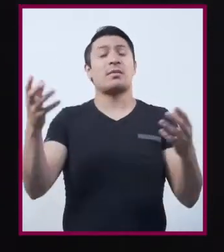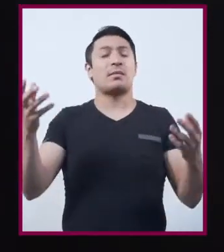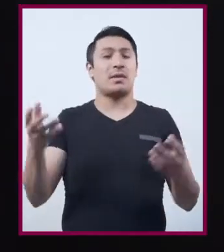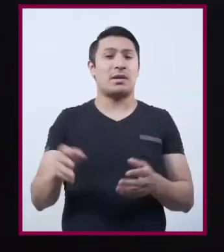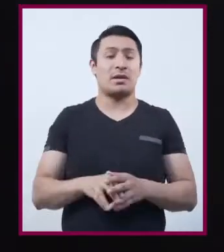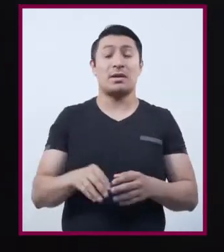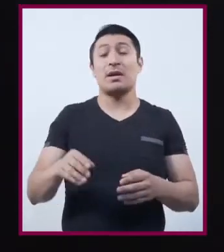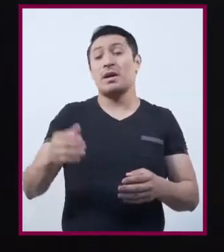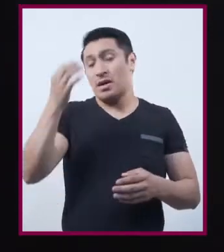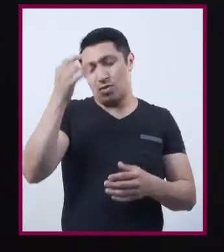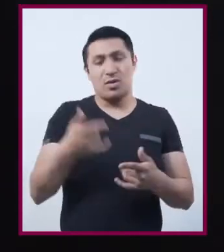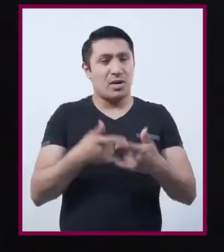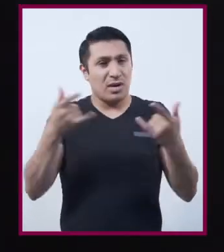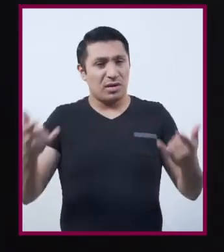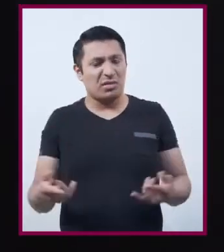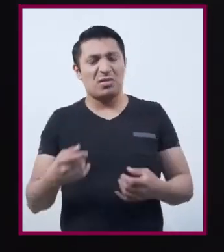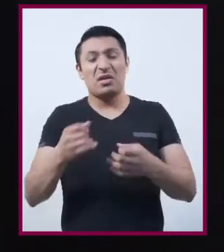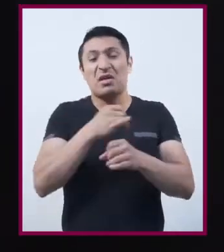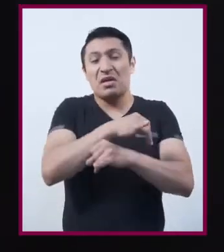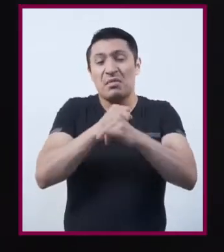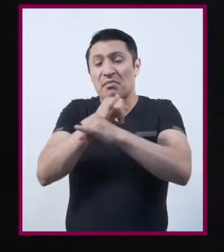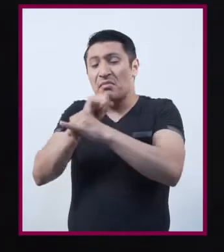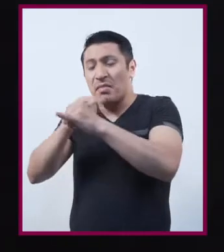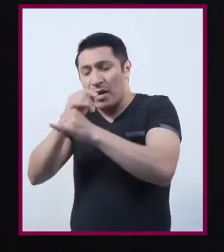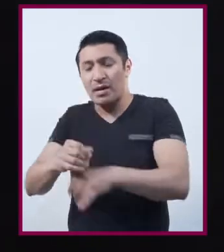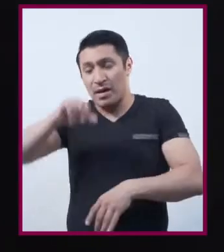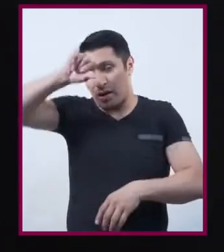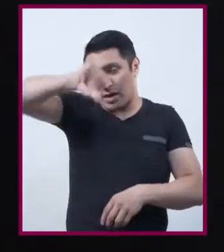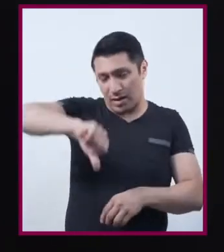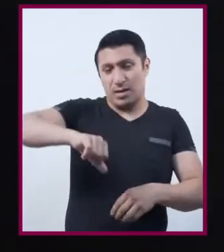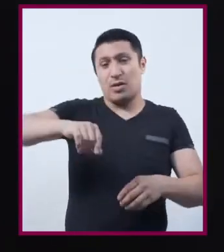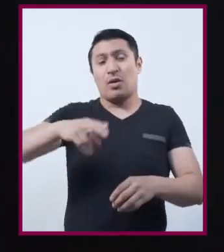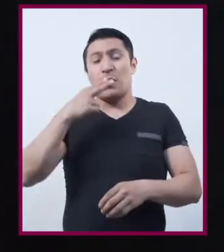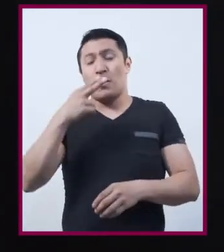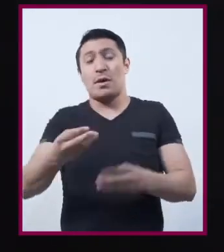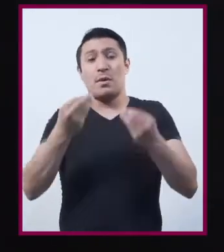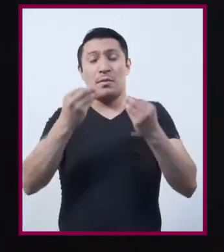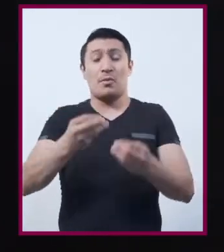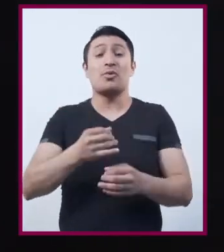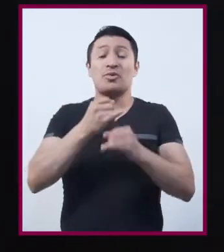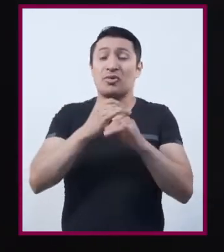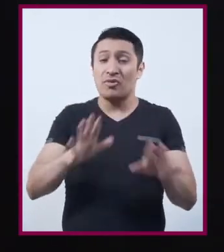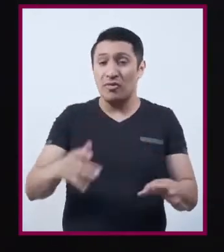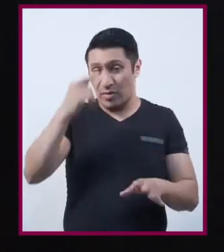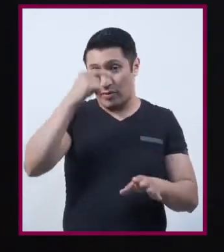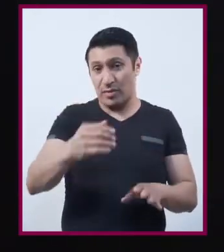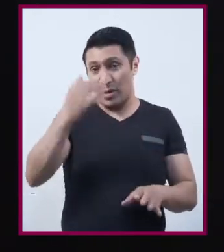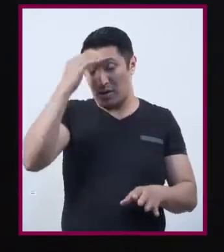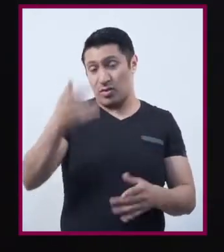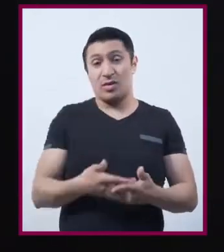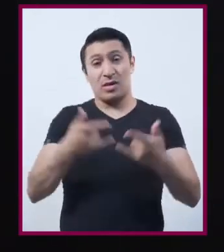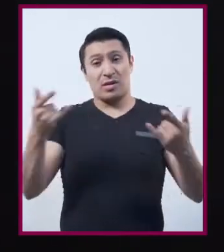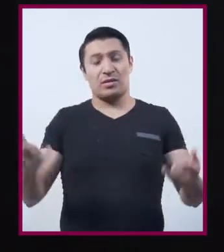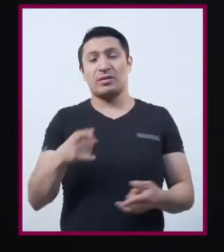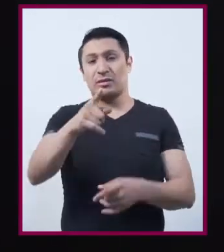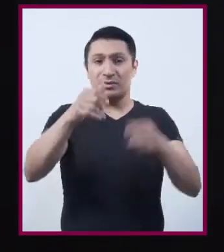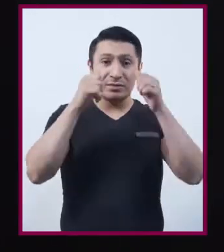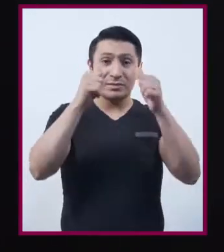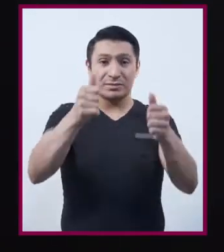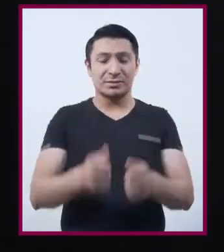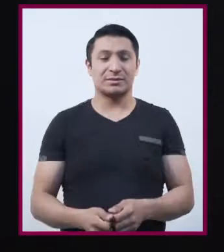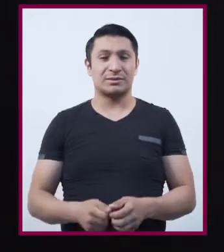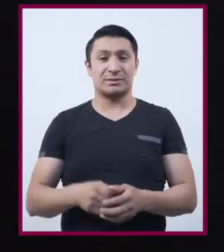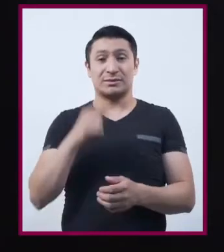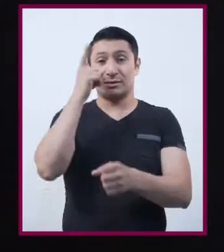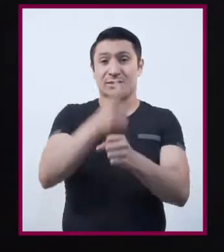el quehacer histórico y en algunas fuentes de información que hoy por hoy son muy útiles para conocer nuestra historia. Pon mucha